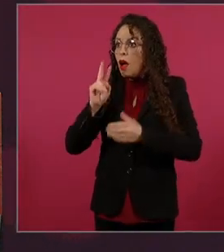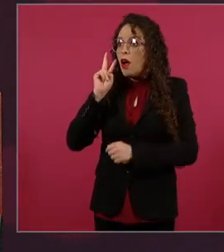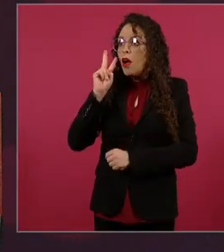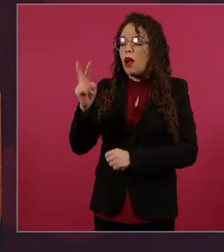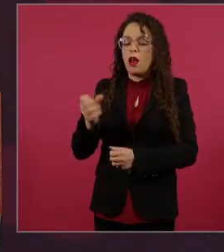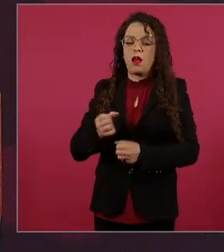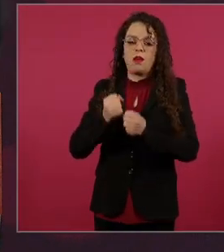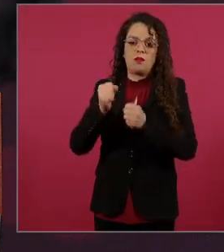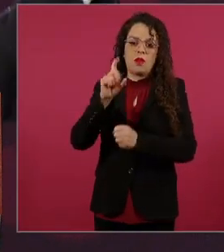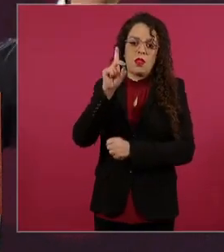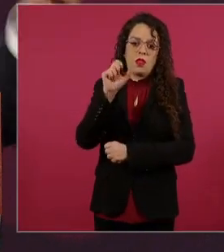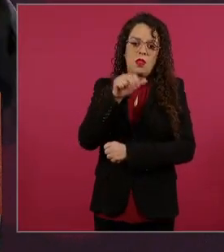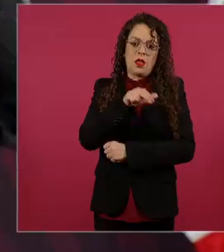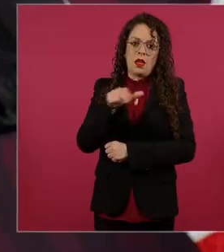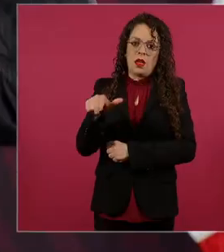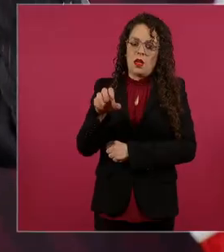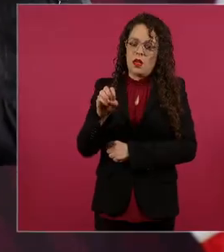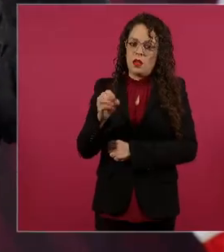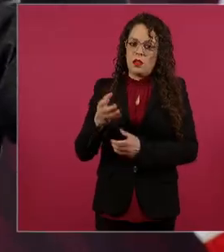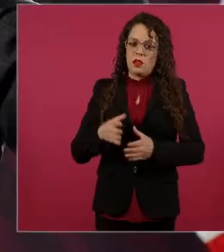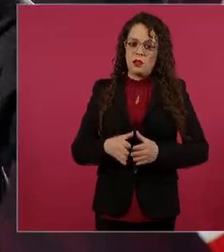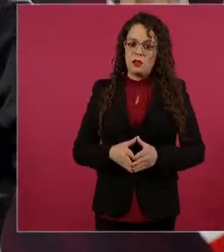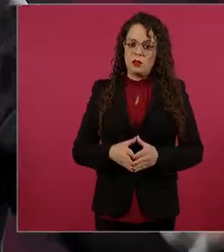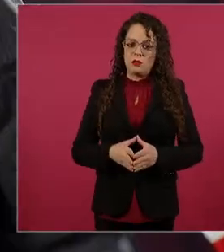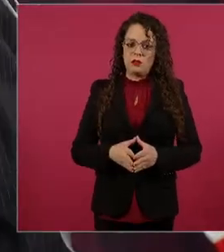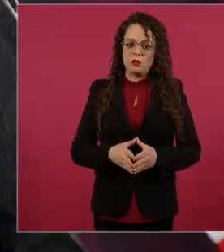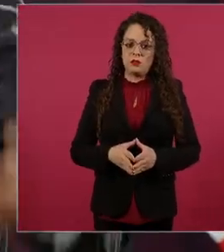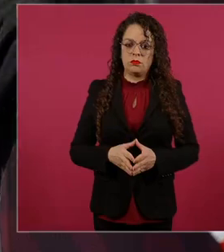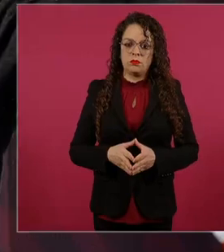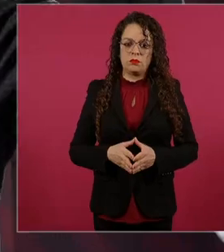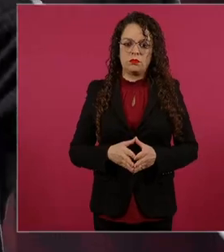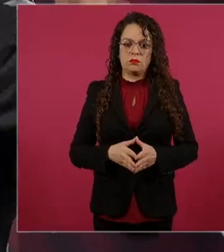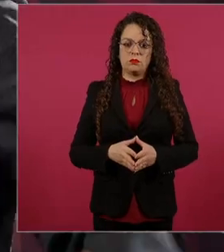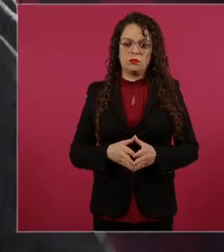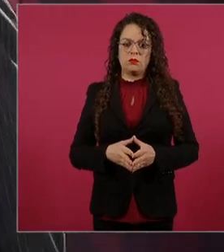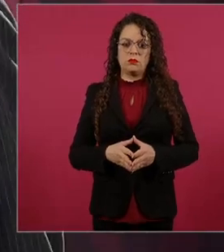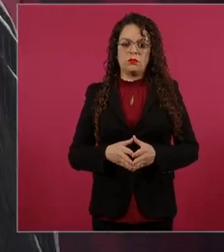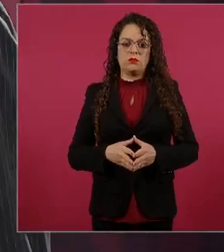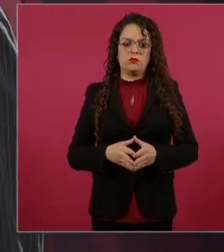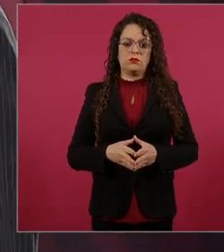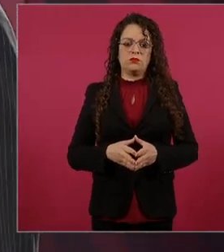le agradecemos lo voy a seguir diciendo no les gusta